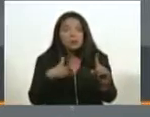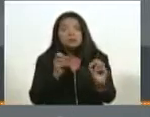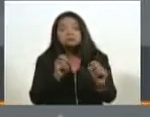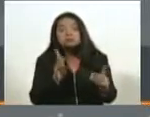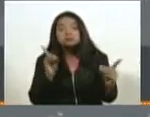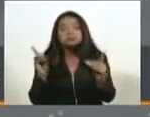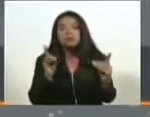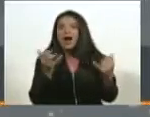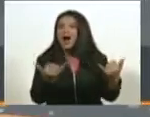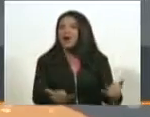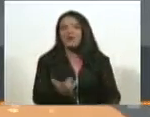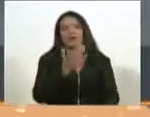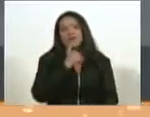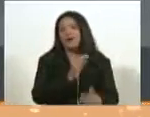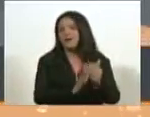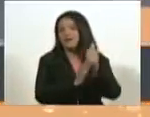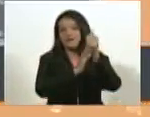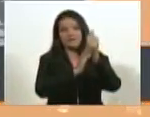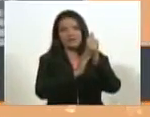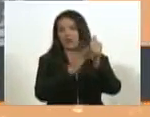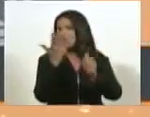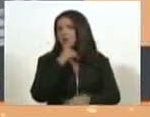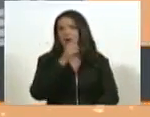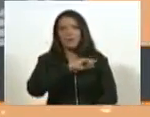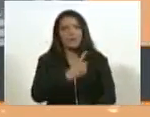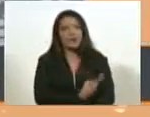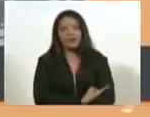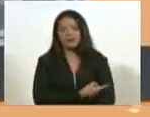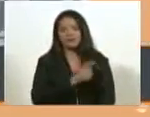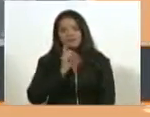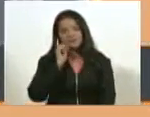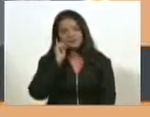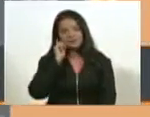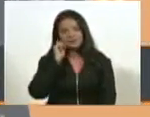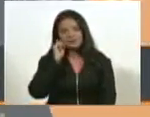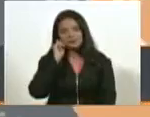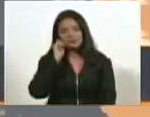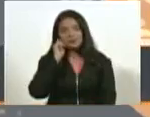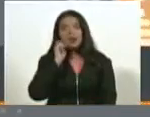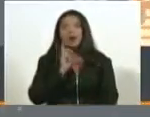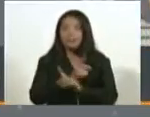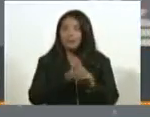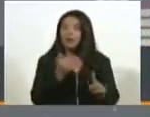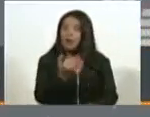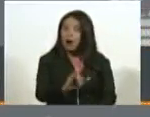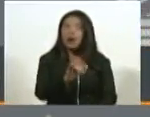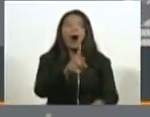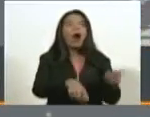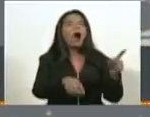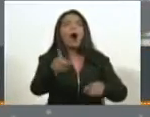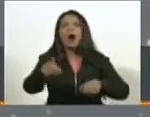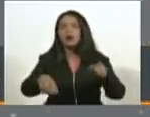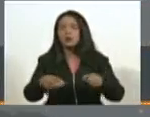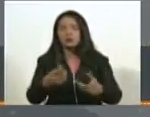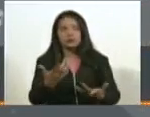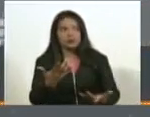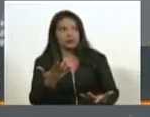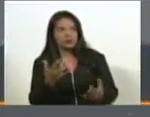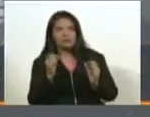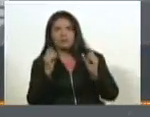Ahorita no liderizan ni están empoderados de esa cúpula, pero están allí, algunos de ellos